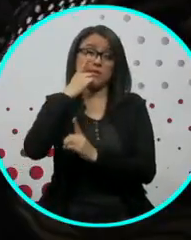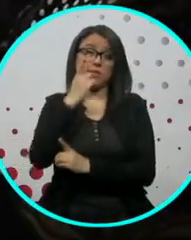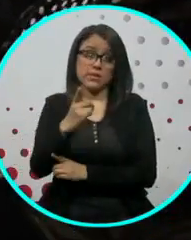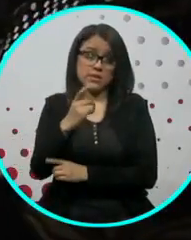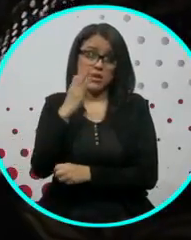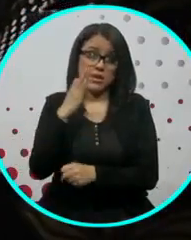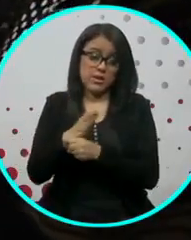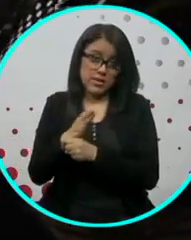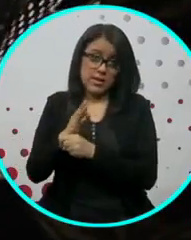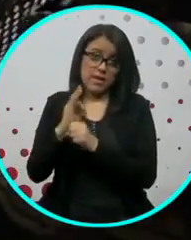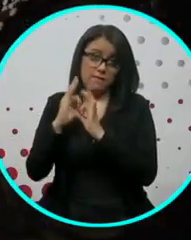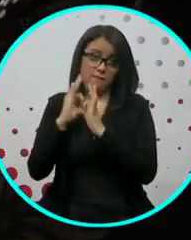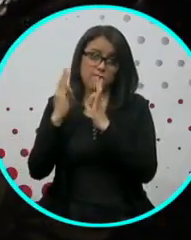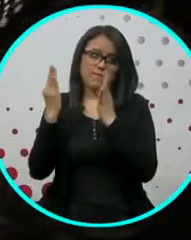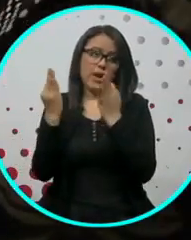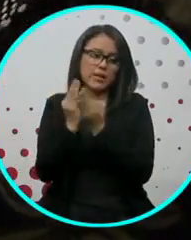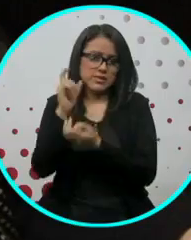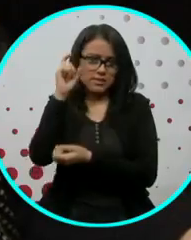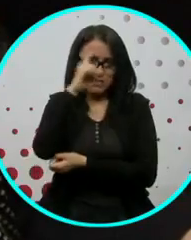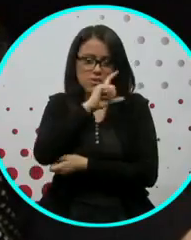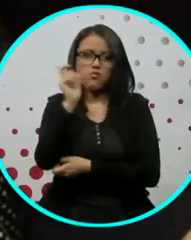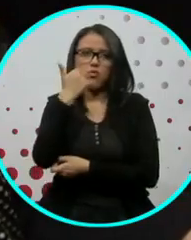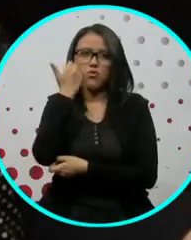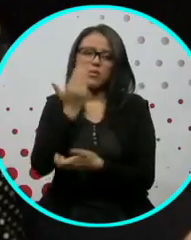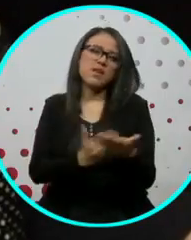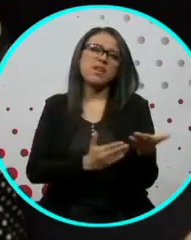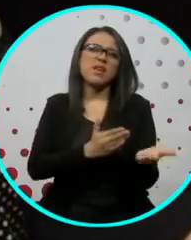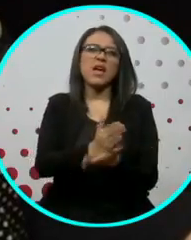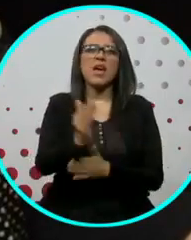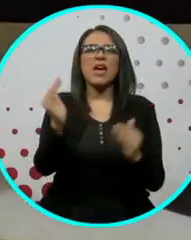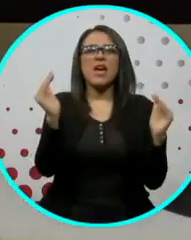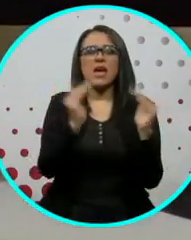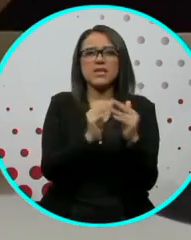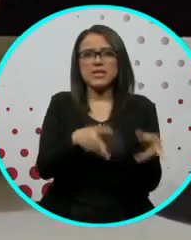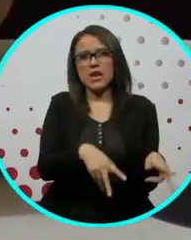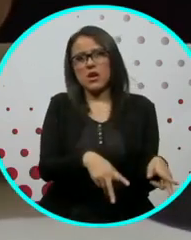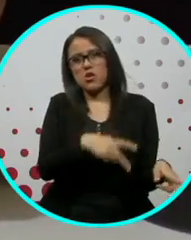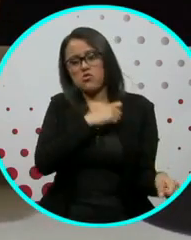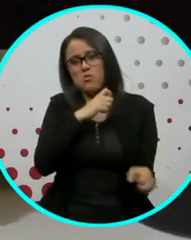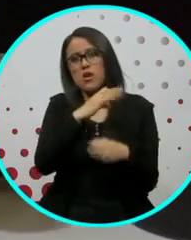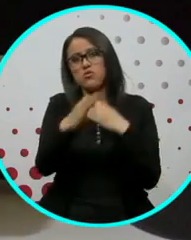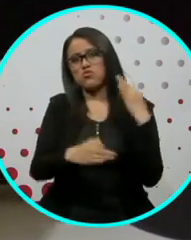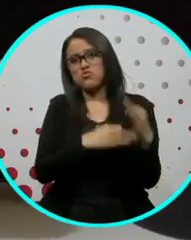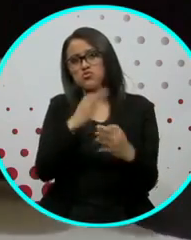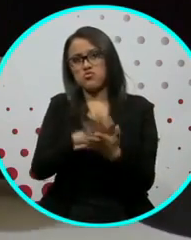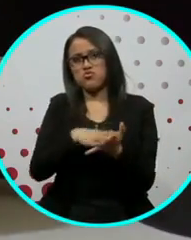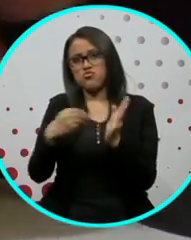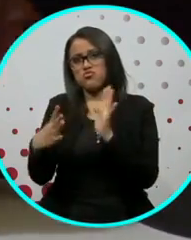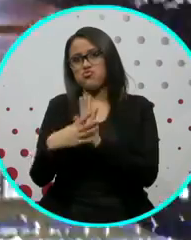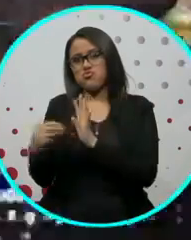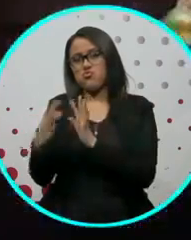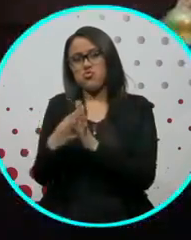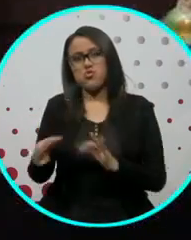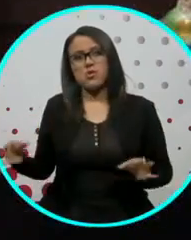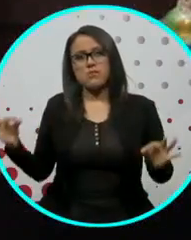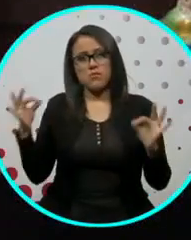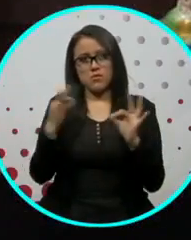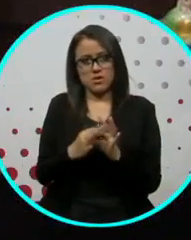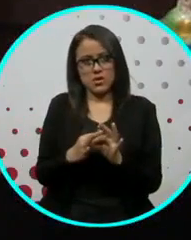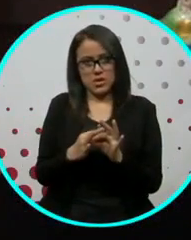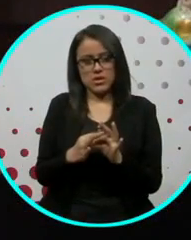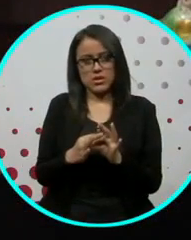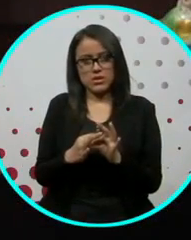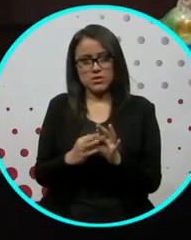que el proceso se complicó cuando entraron a robar a su domicilio y se llevaron documentos importantes del inmueble. Me encontré con